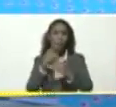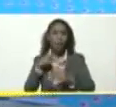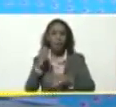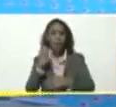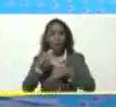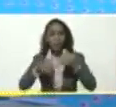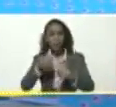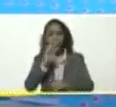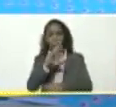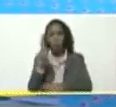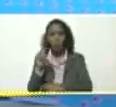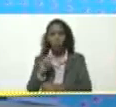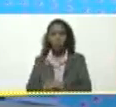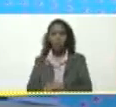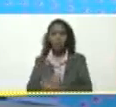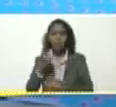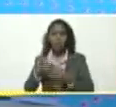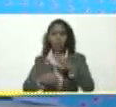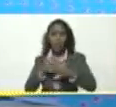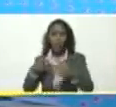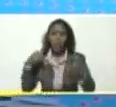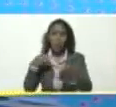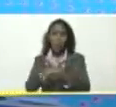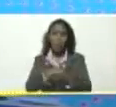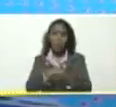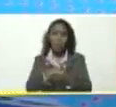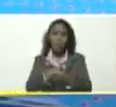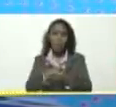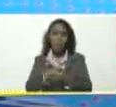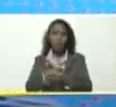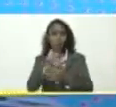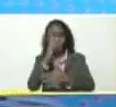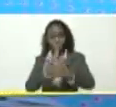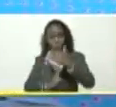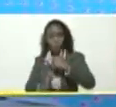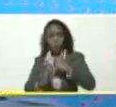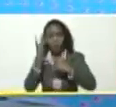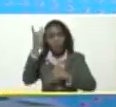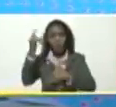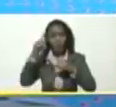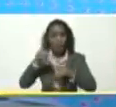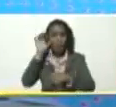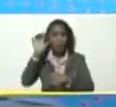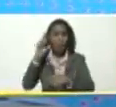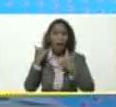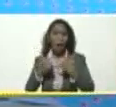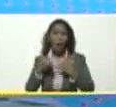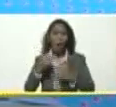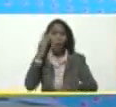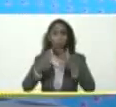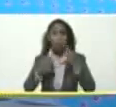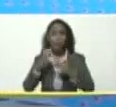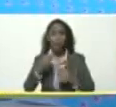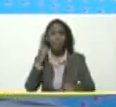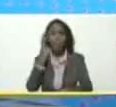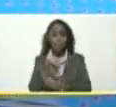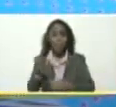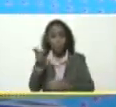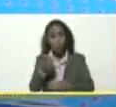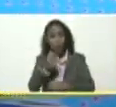les ha dado un golpe noble con la inteligencia del país. Y ahora la justicia debe buscar a los autores